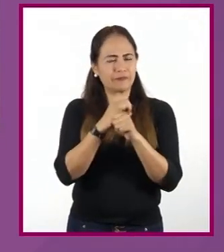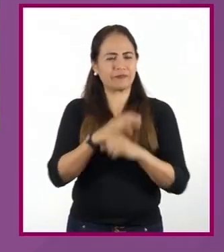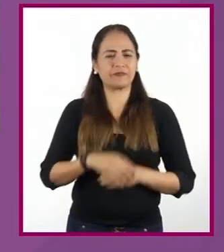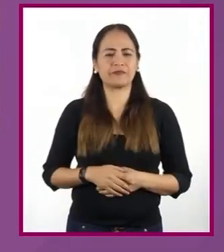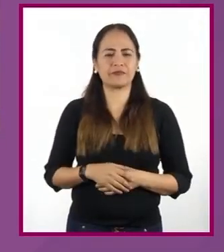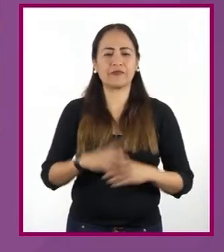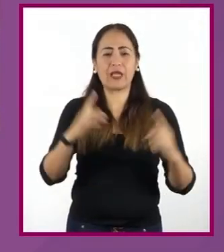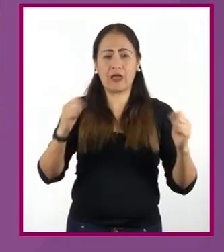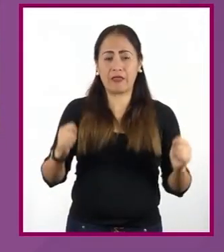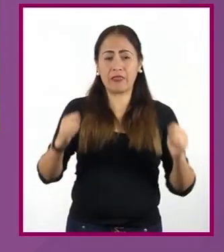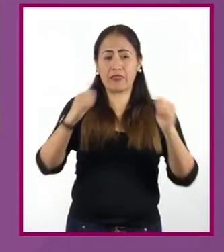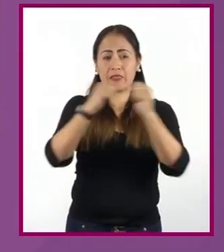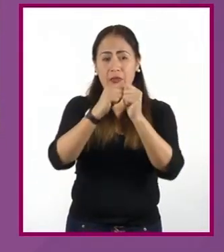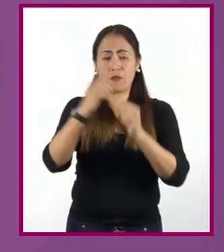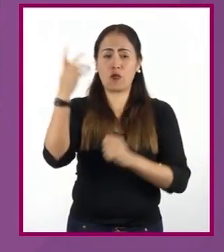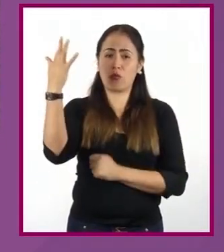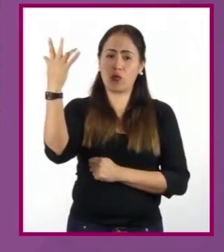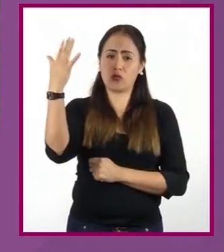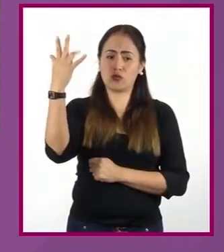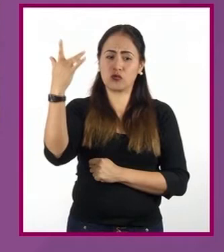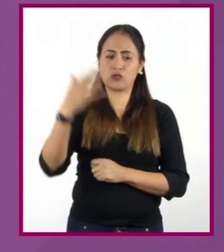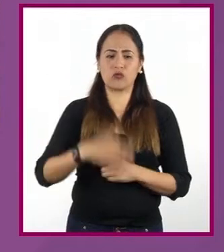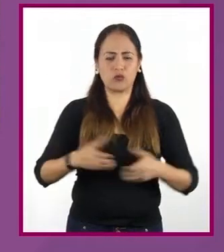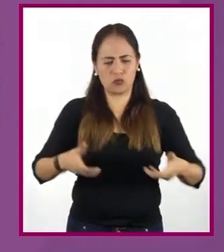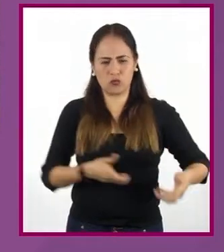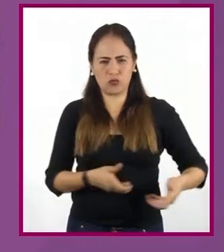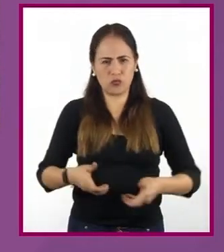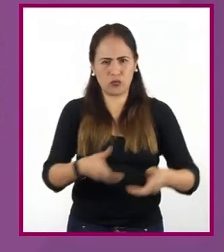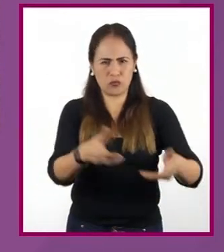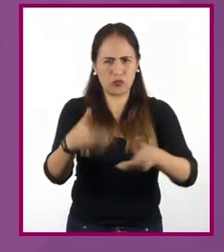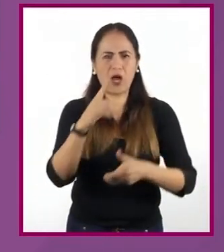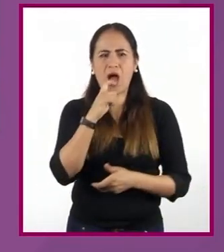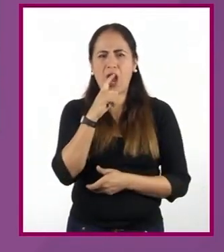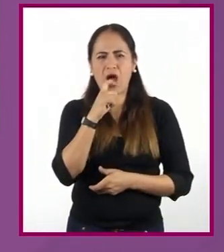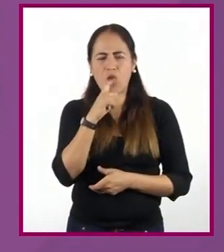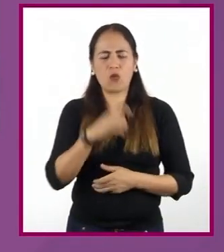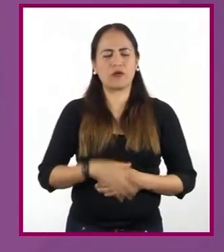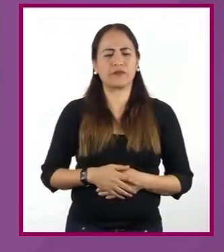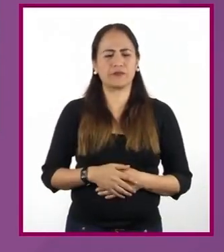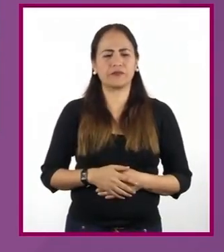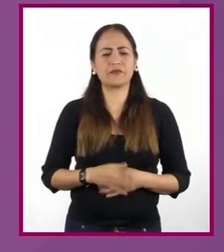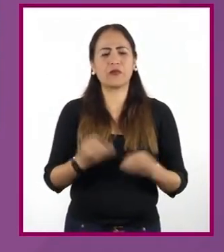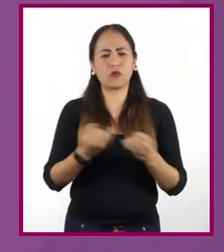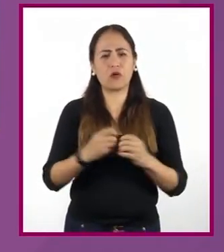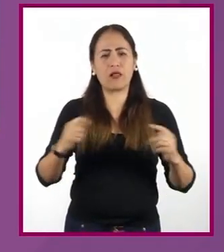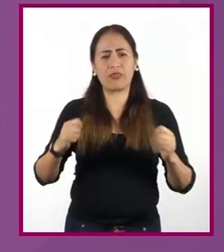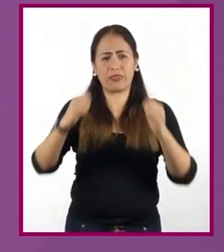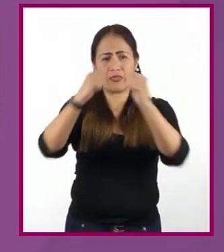el Templo del Sol, el Acueducto, el Templo de la Cruz.